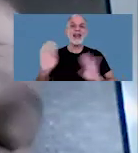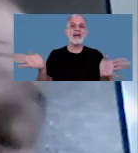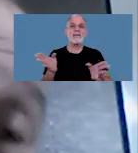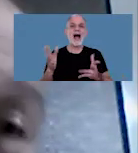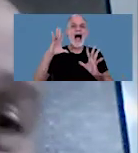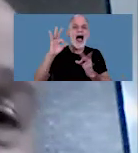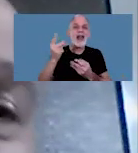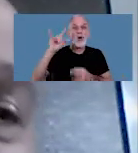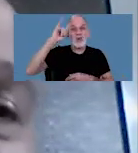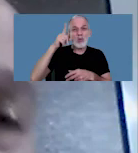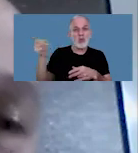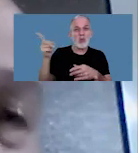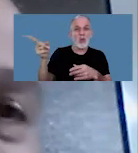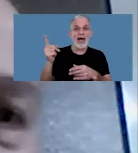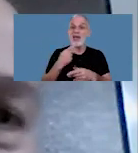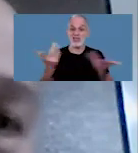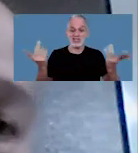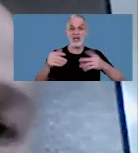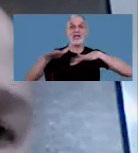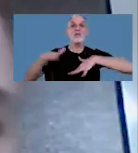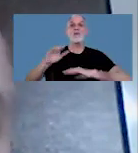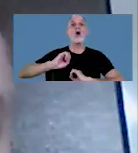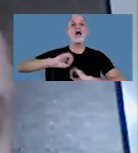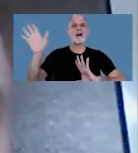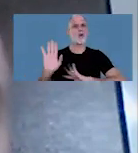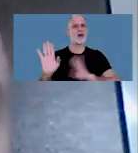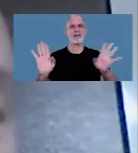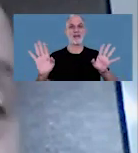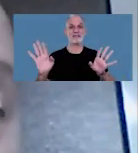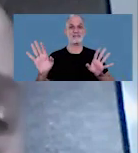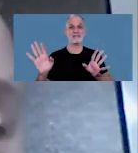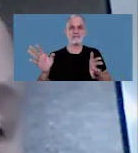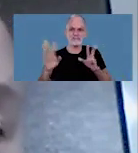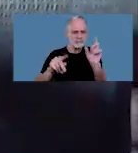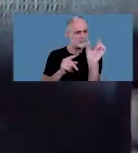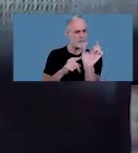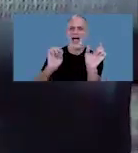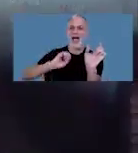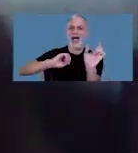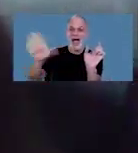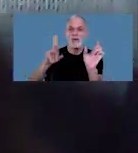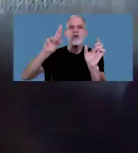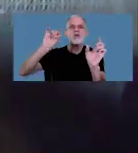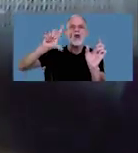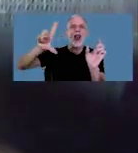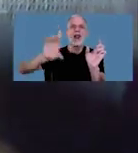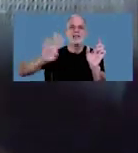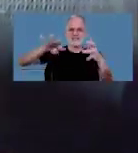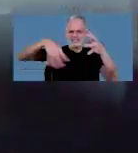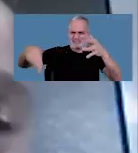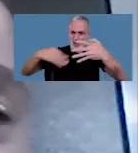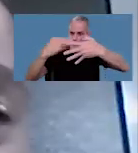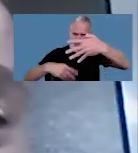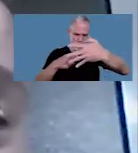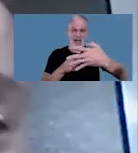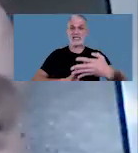de Uruguay que indicara que el inmueble era rural. Con eso... Catastralmente, pero sí, bueno,